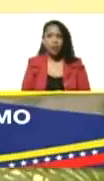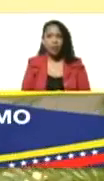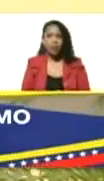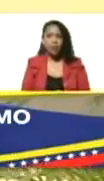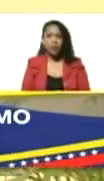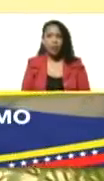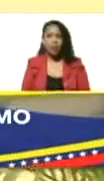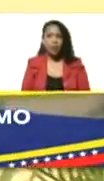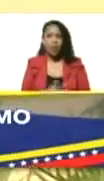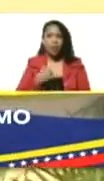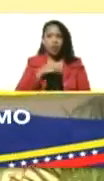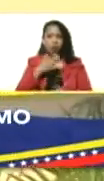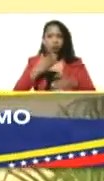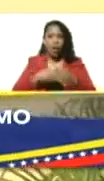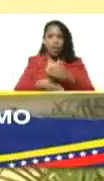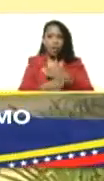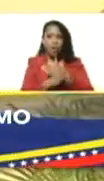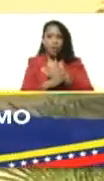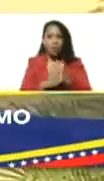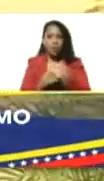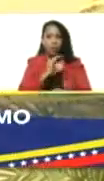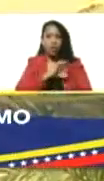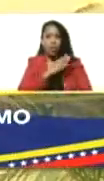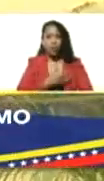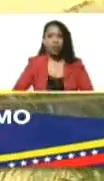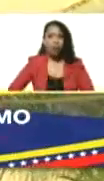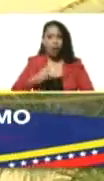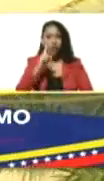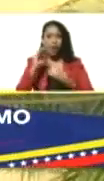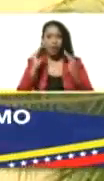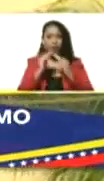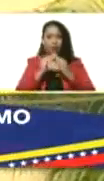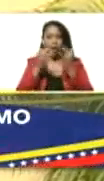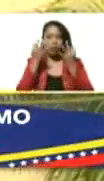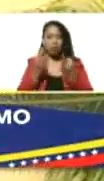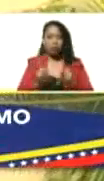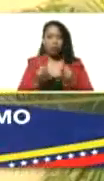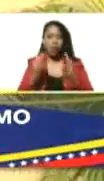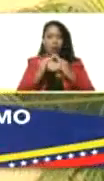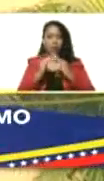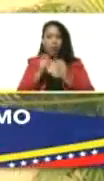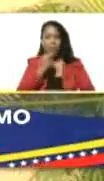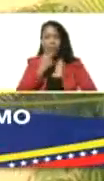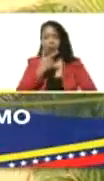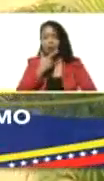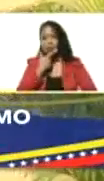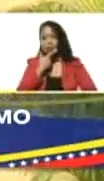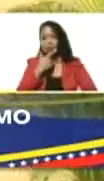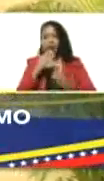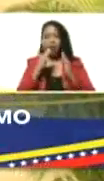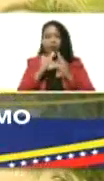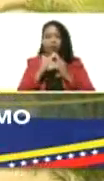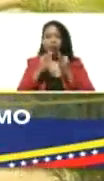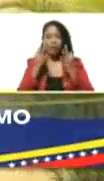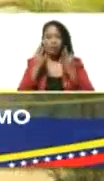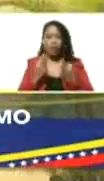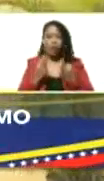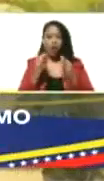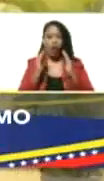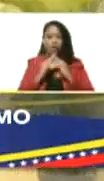Aquí estamos entrando, señor presidente, una casa digna, una casa linda, una casa preciosa, una